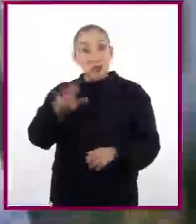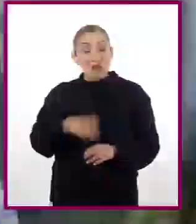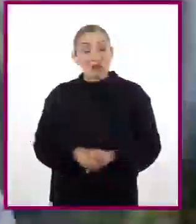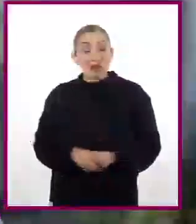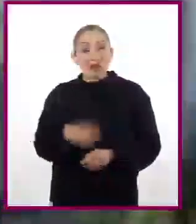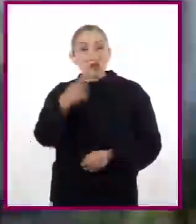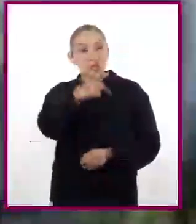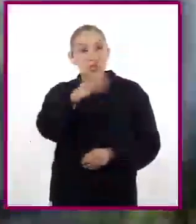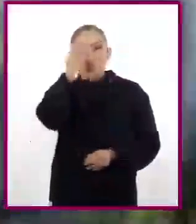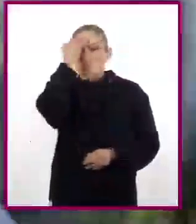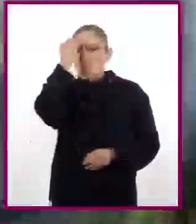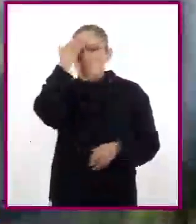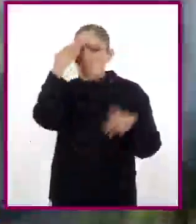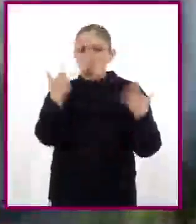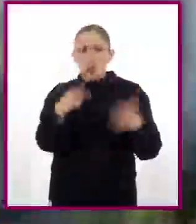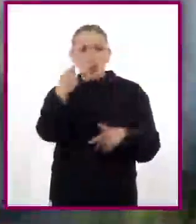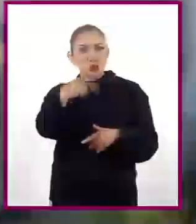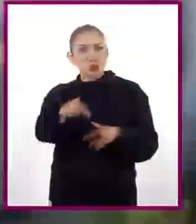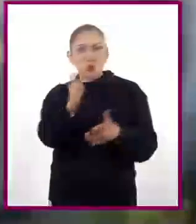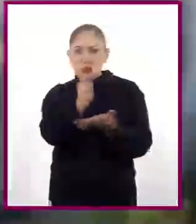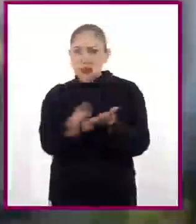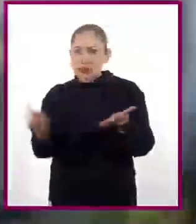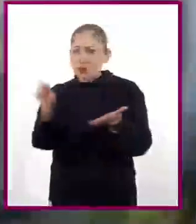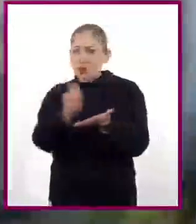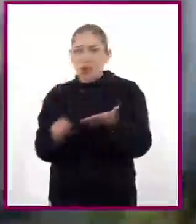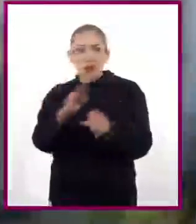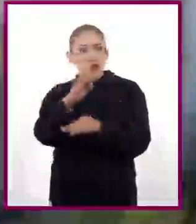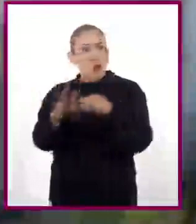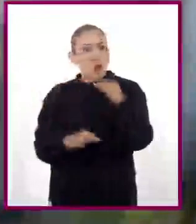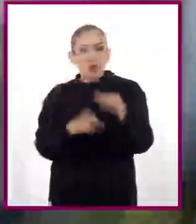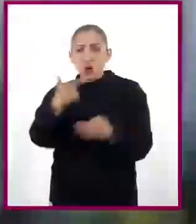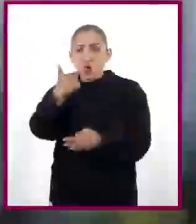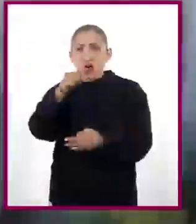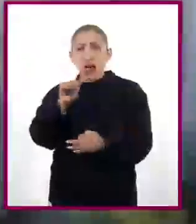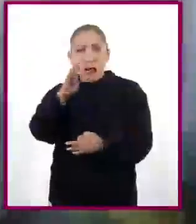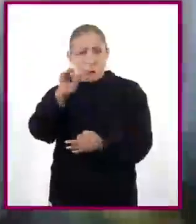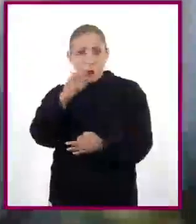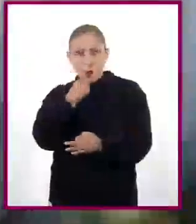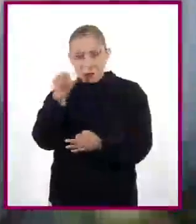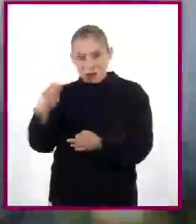Su saber, sus escrituras, todo lo que Gabo hizo,